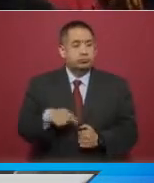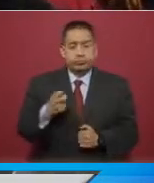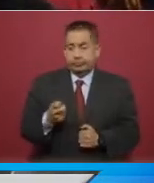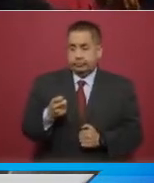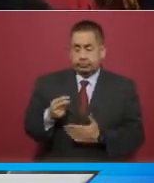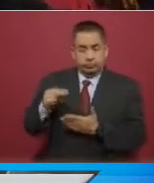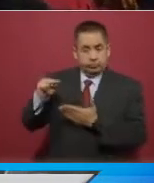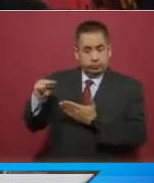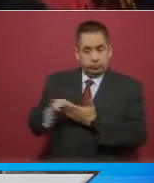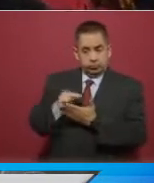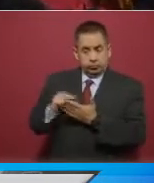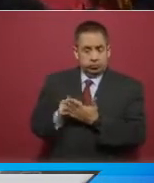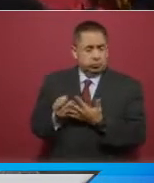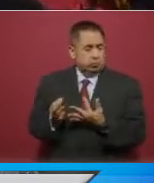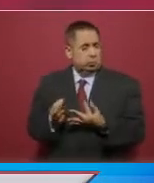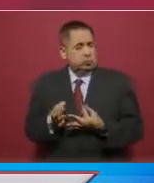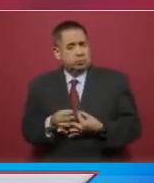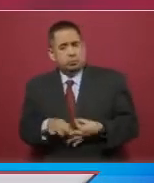muy importante,